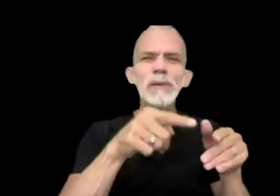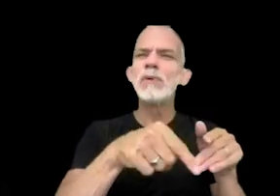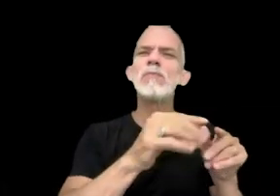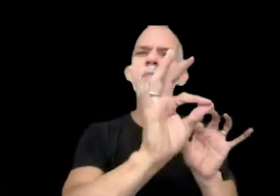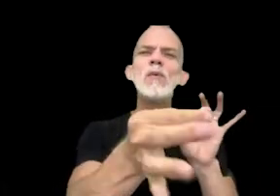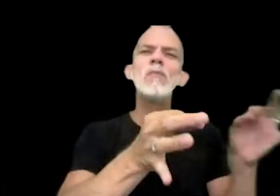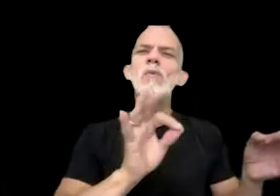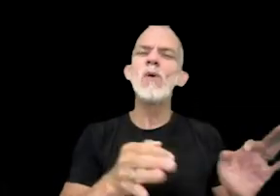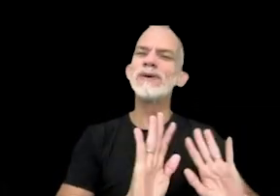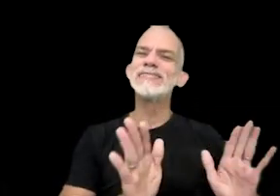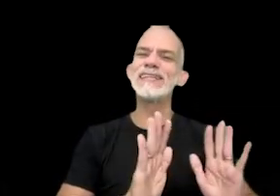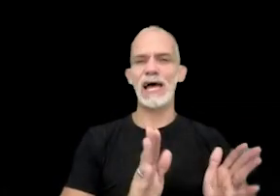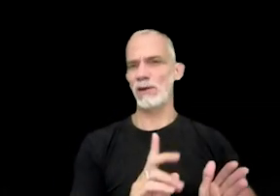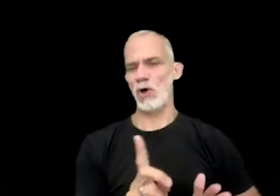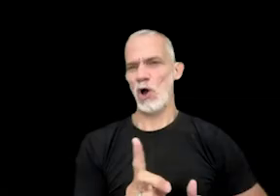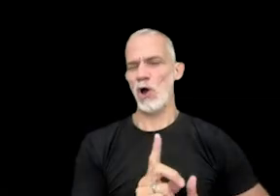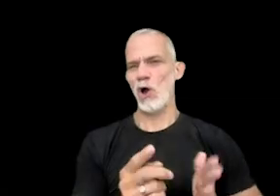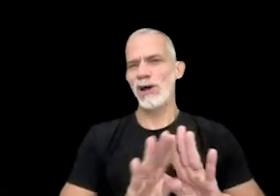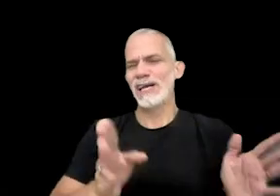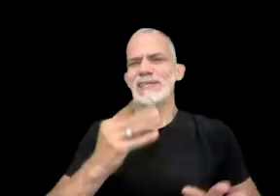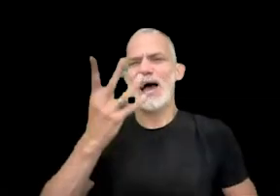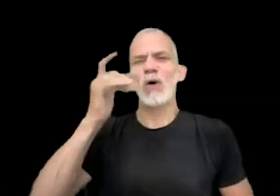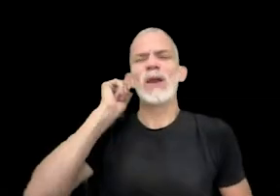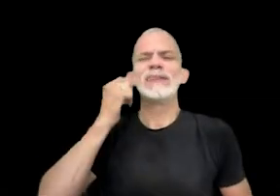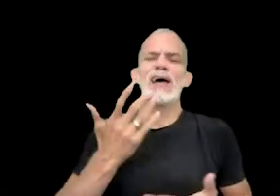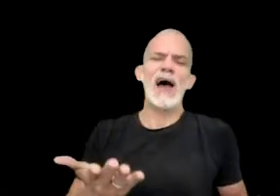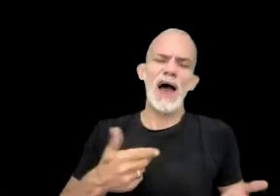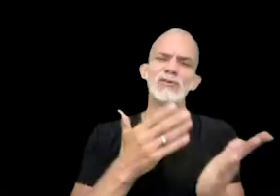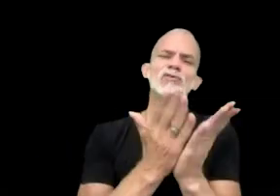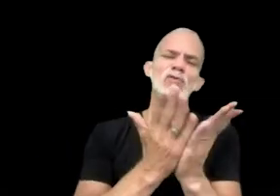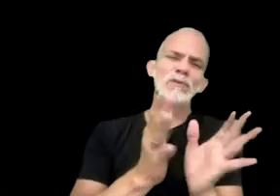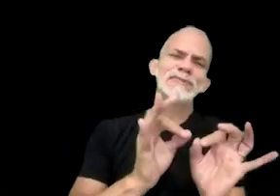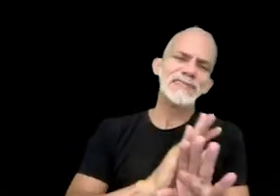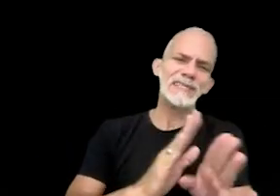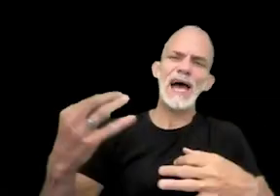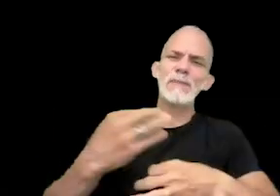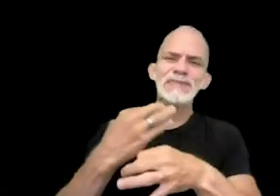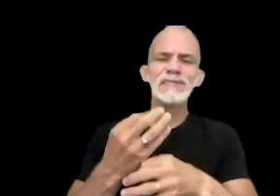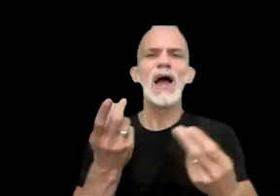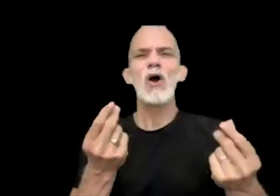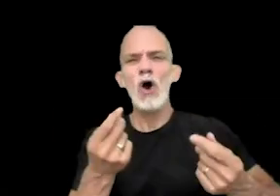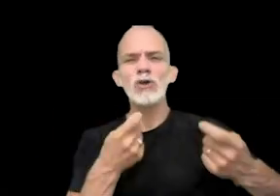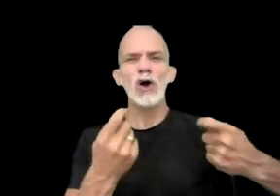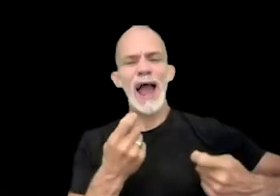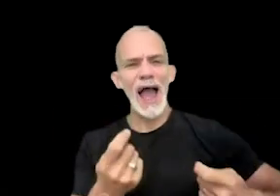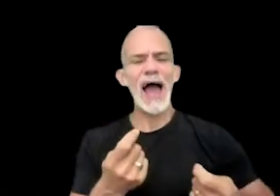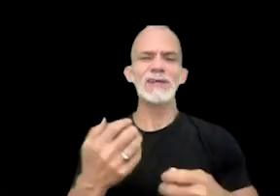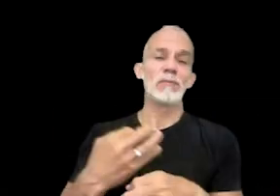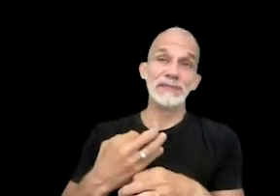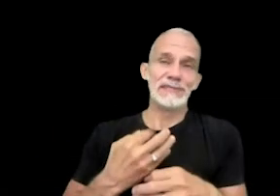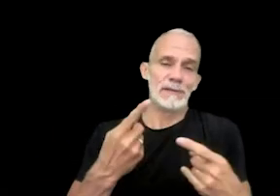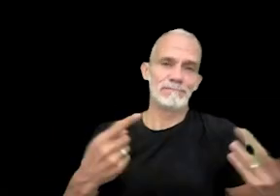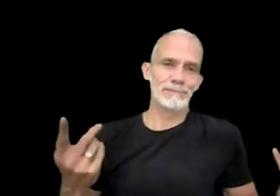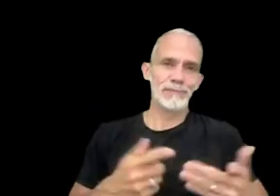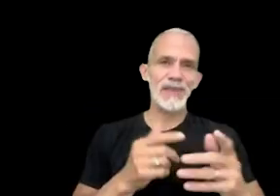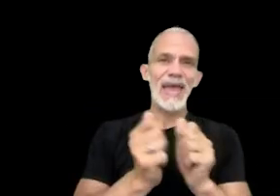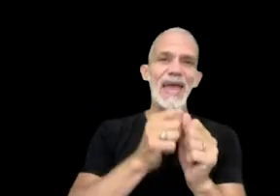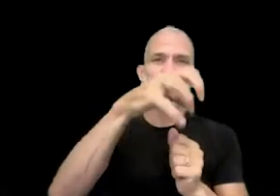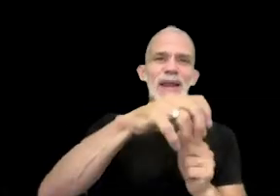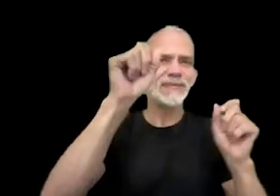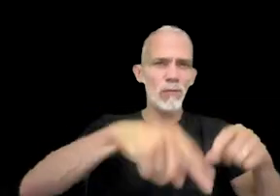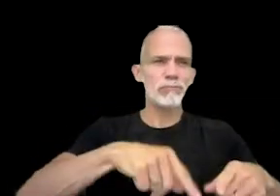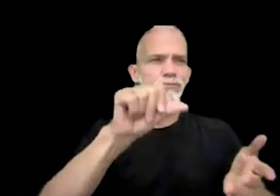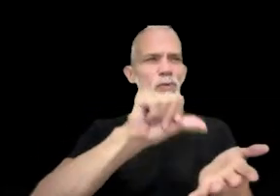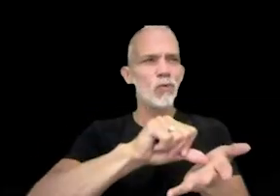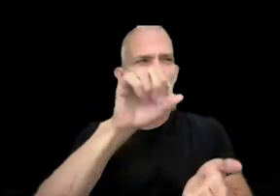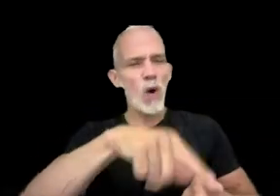¿Sí? Yo ya pasé los 40, cuando estaba estudiando me enseñaban costos, me enseñaban, no sé, que las empresas son locales